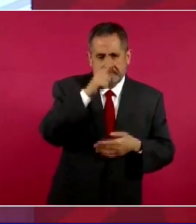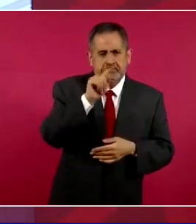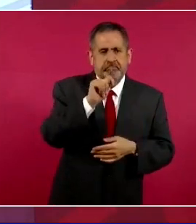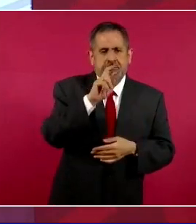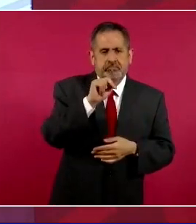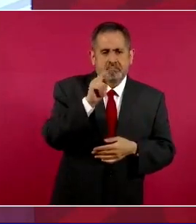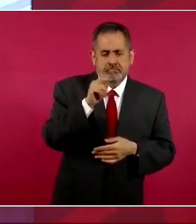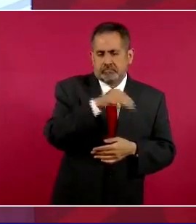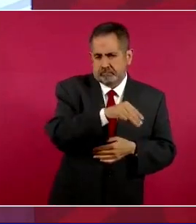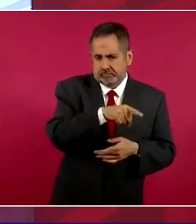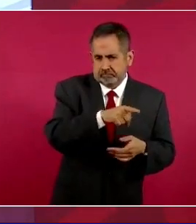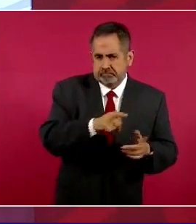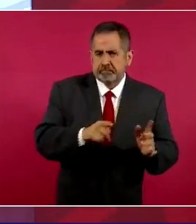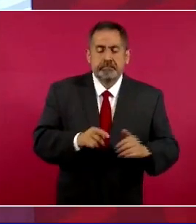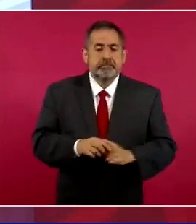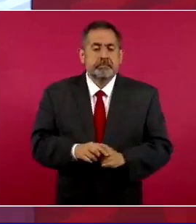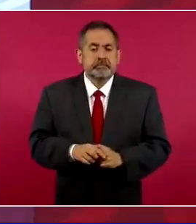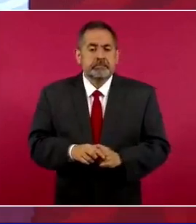Esto sucedió